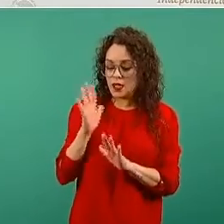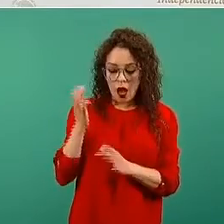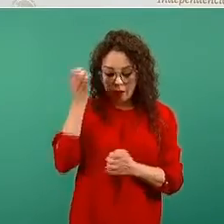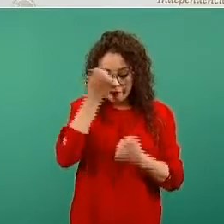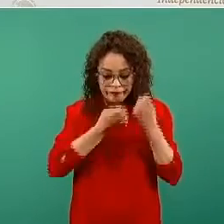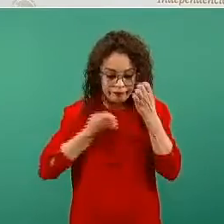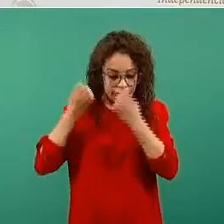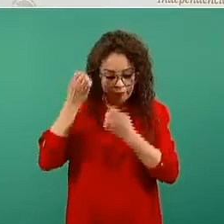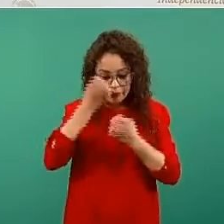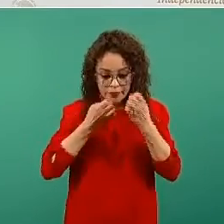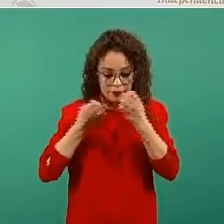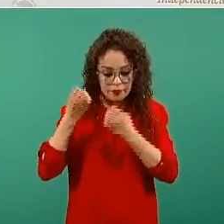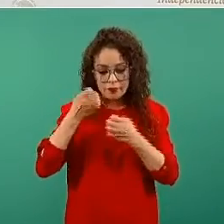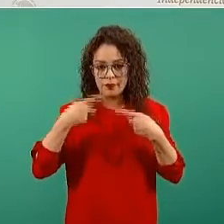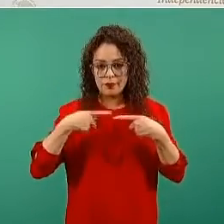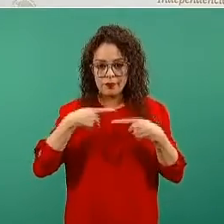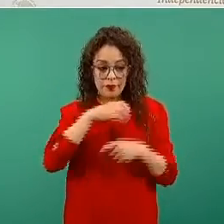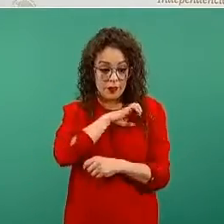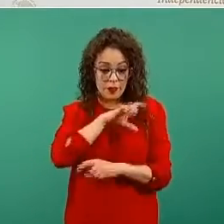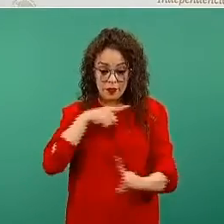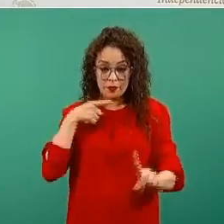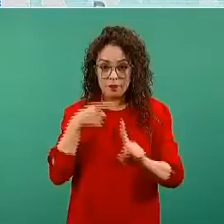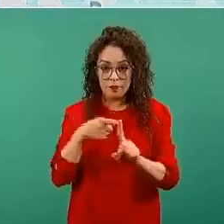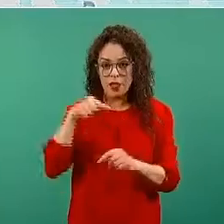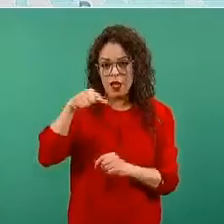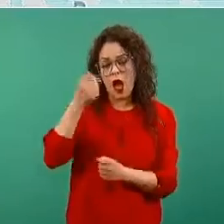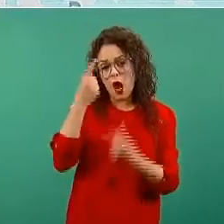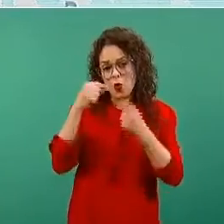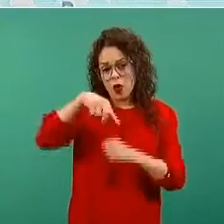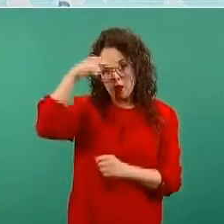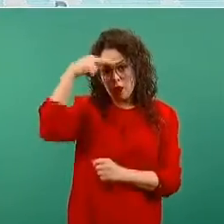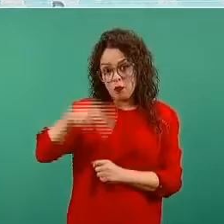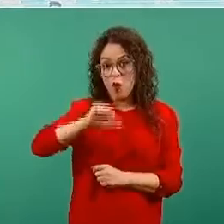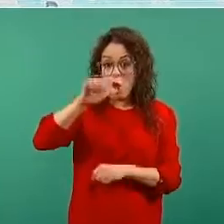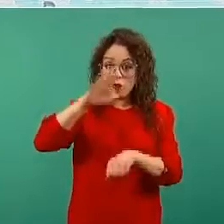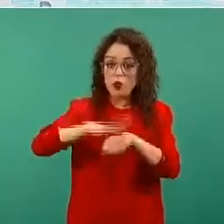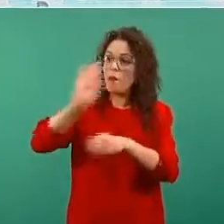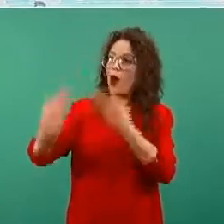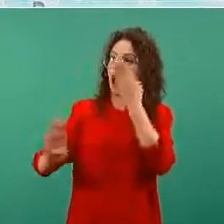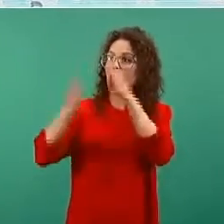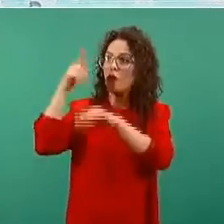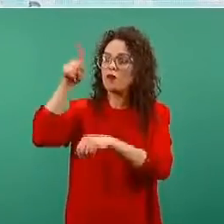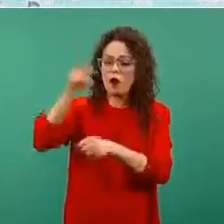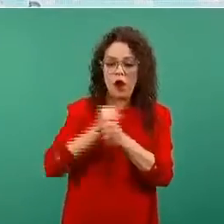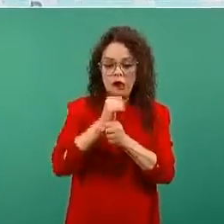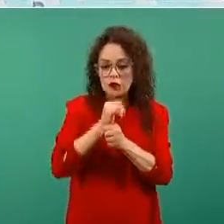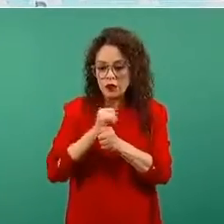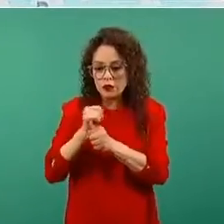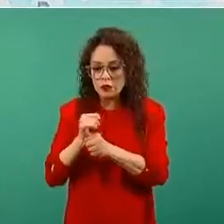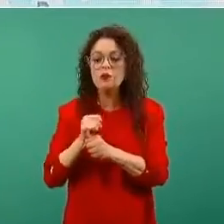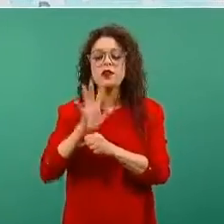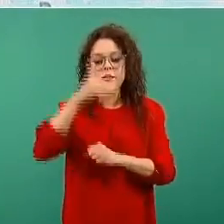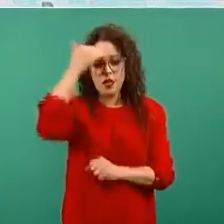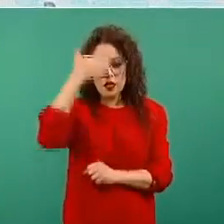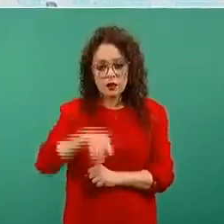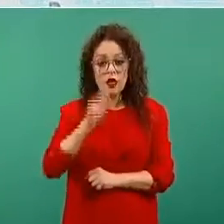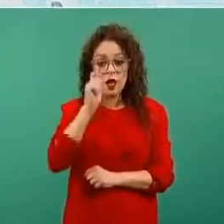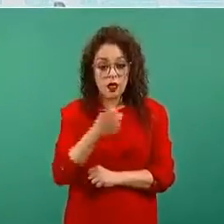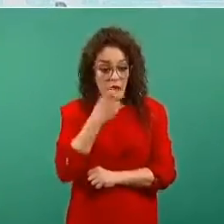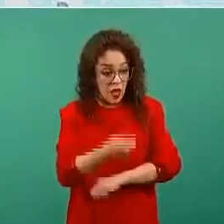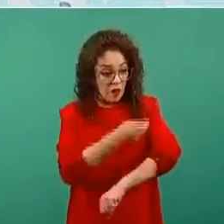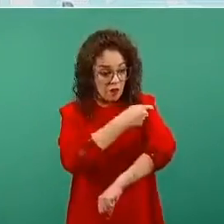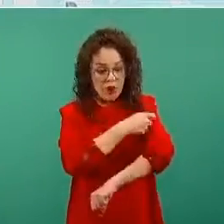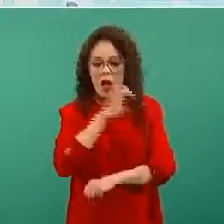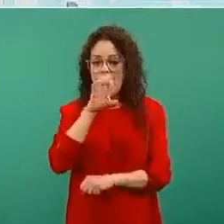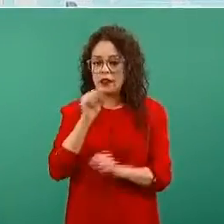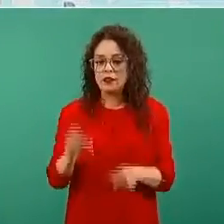realizado, algunos en México y muchos en el mundo, que demuestran que se trata de vacunas seguras, además de que son